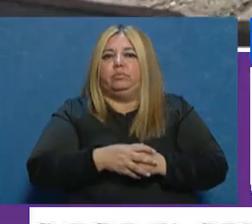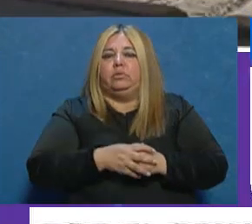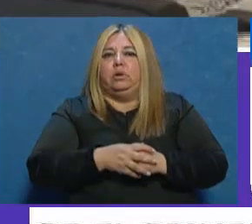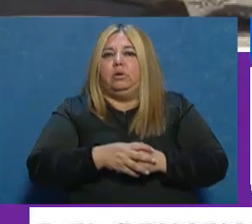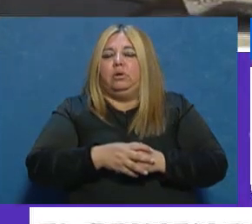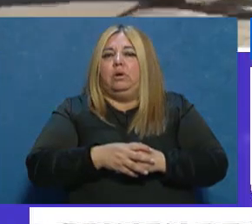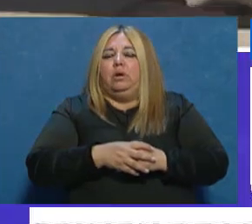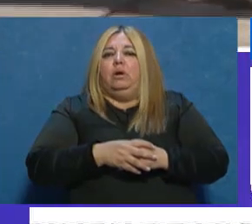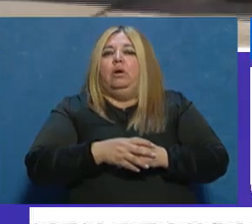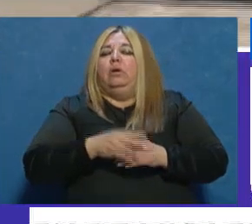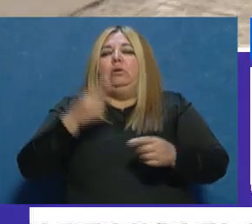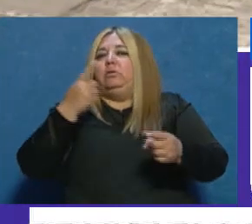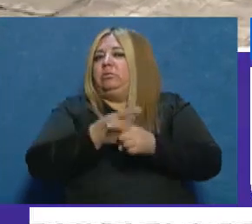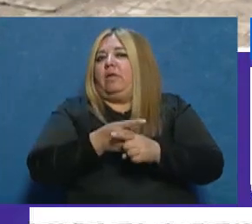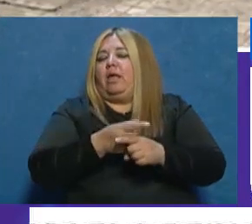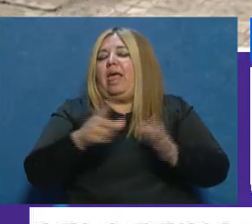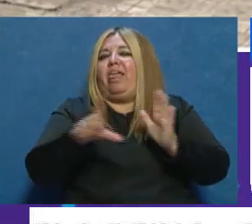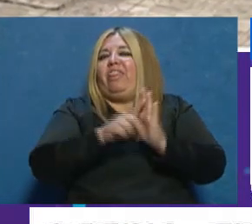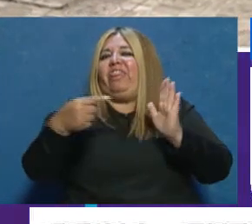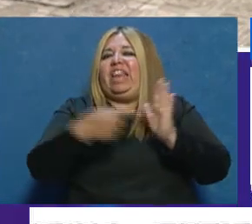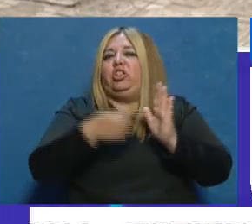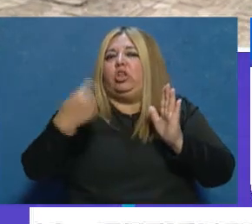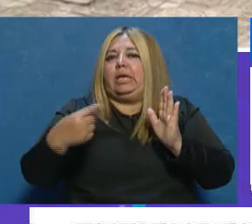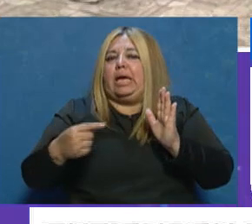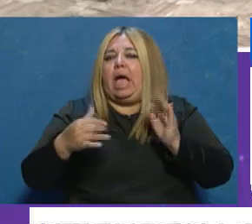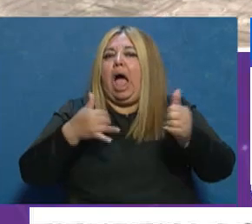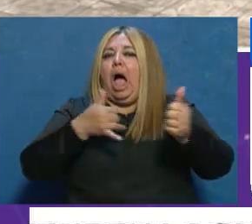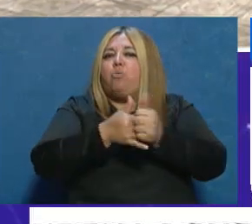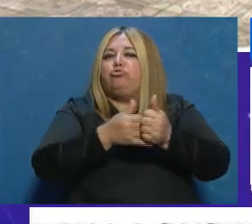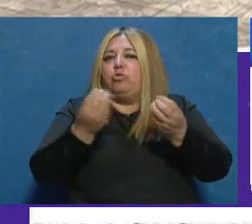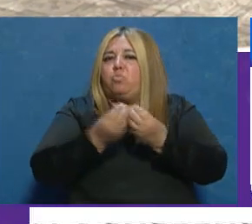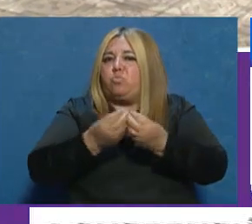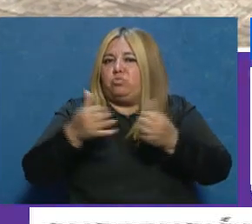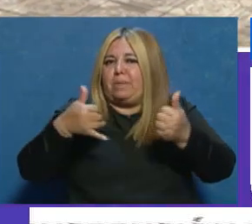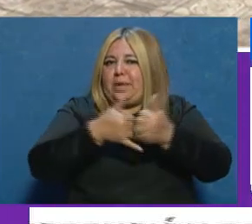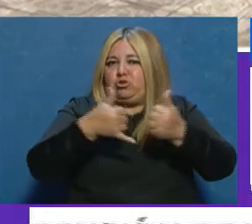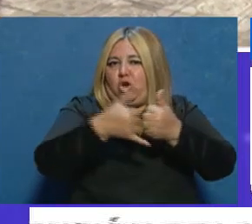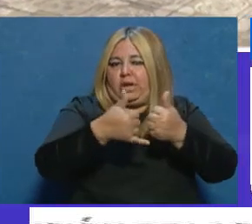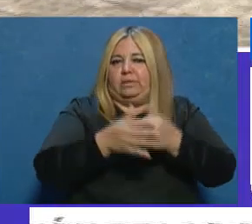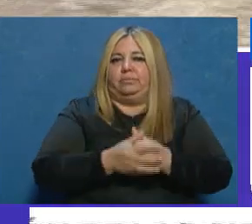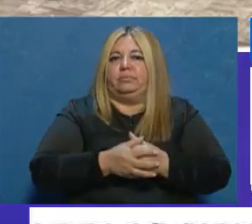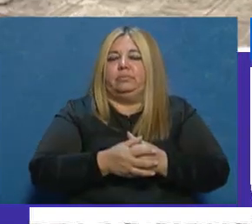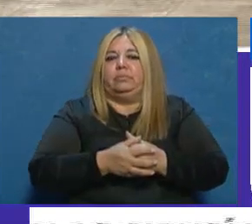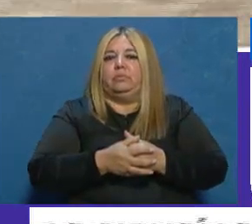por parte de tres individuos que estaban encapuchados. La investigación, luego de un tiempo,